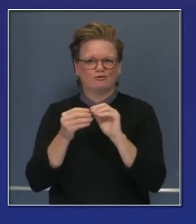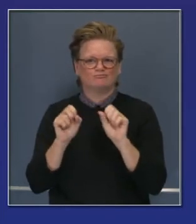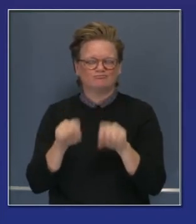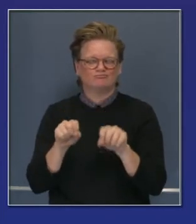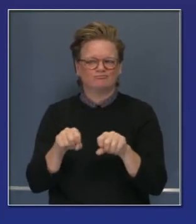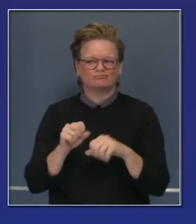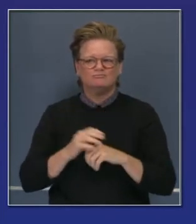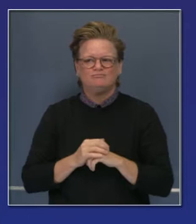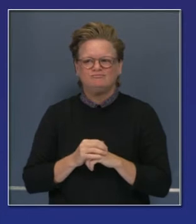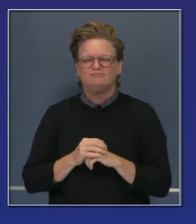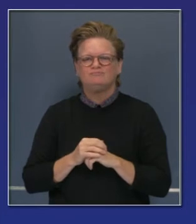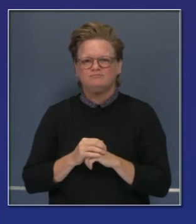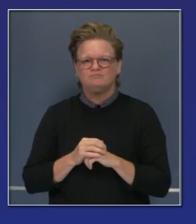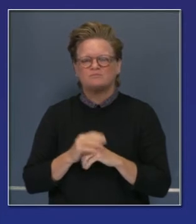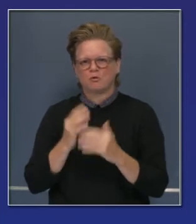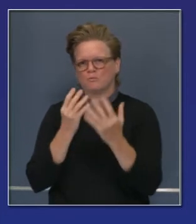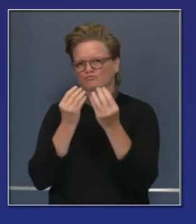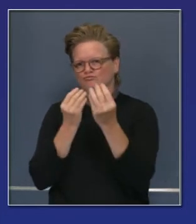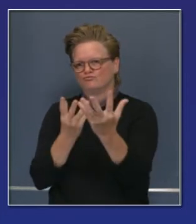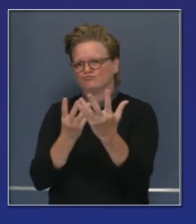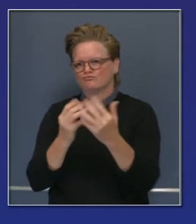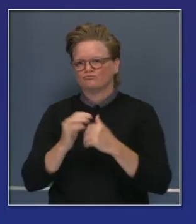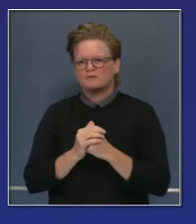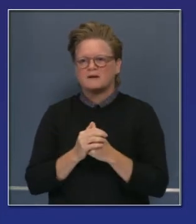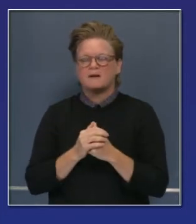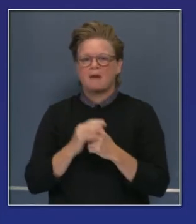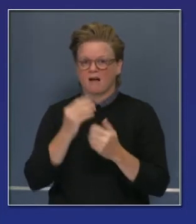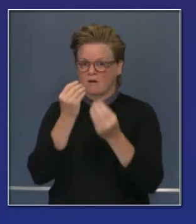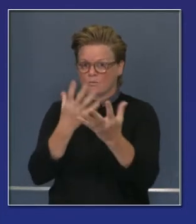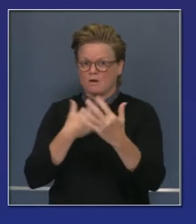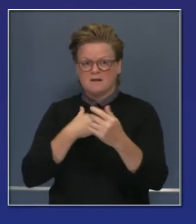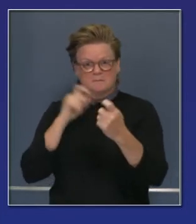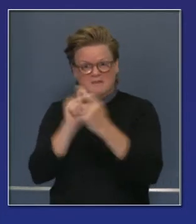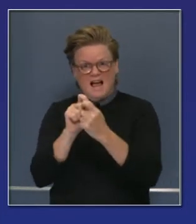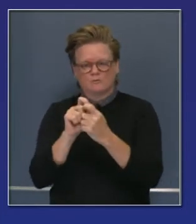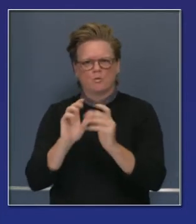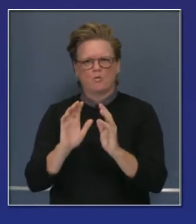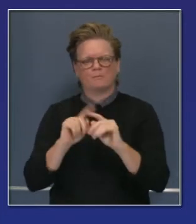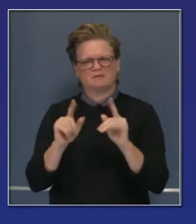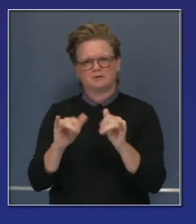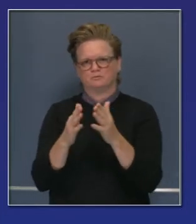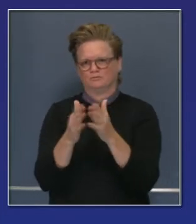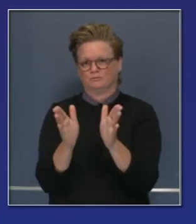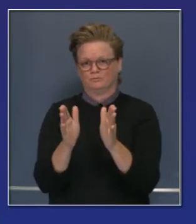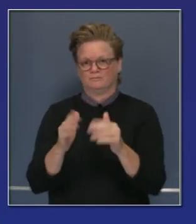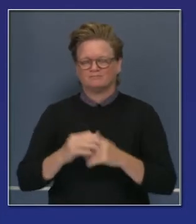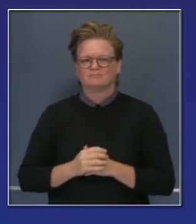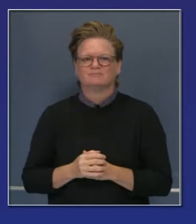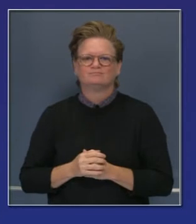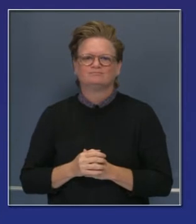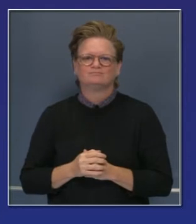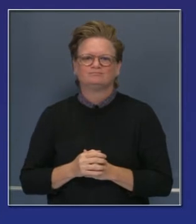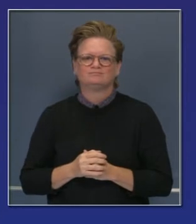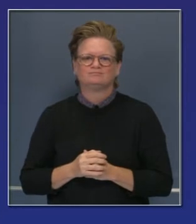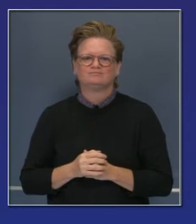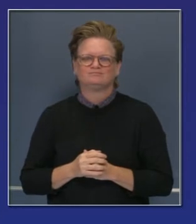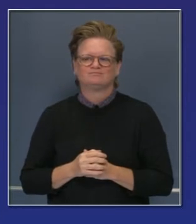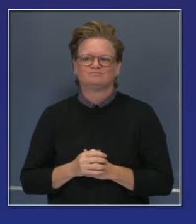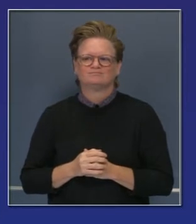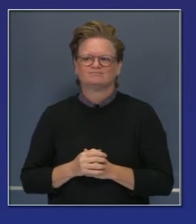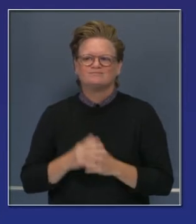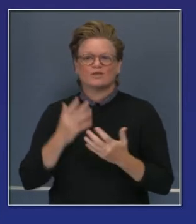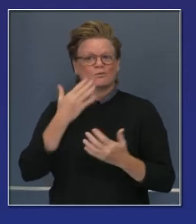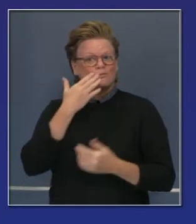incendios. Esas cifras que ven ustedes en pantalla probablemente ascenderán. Para darles una idea de dónde